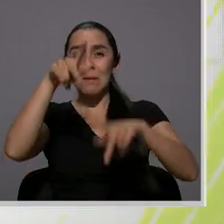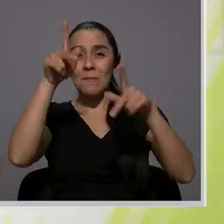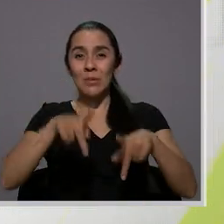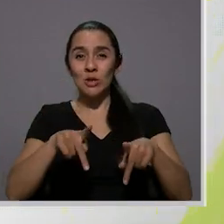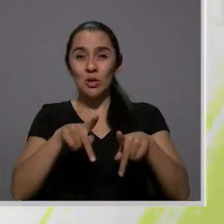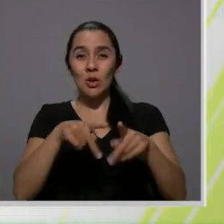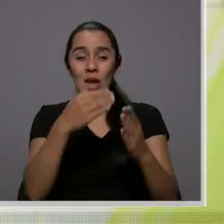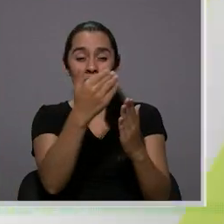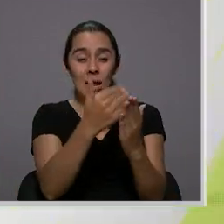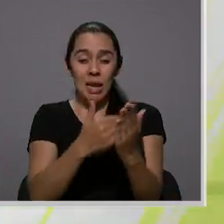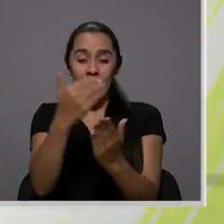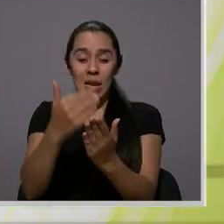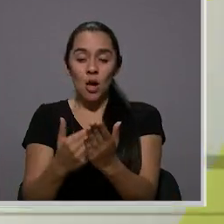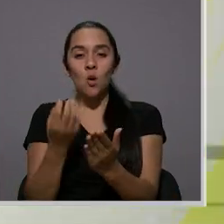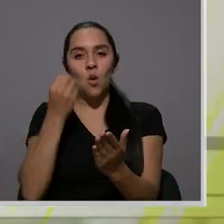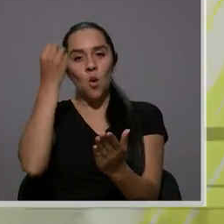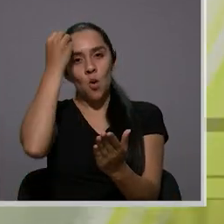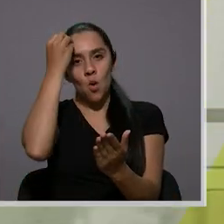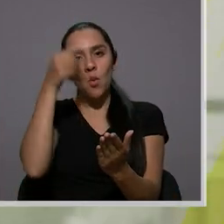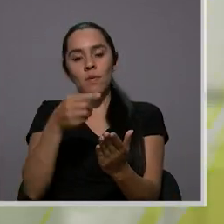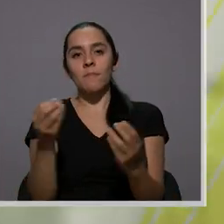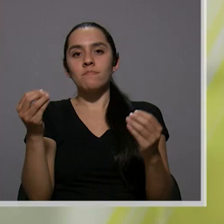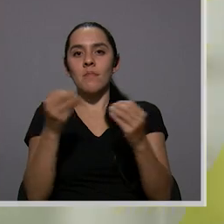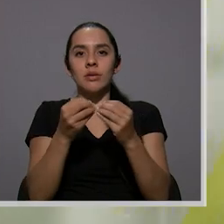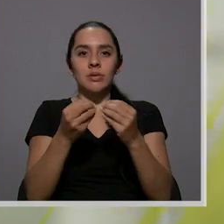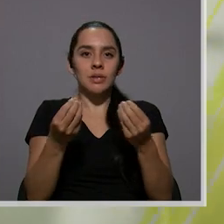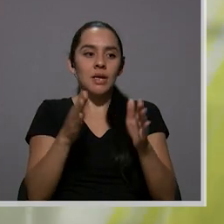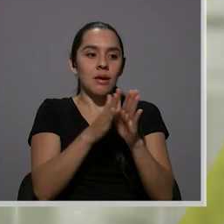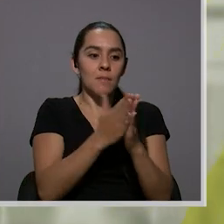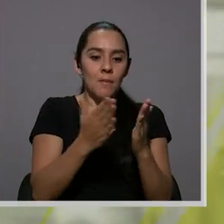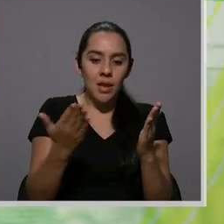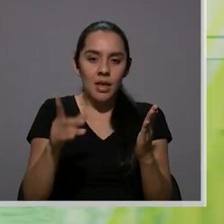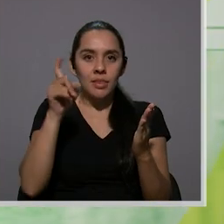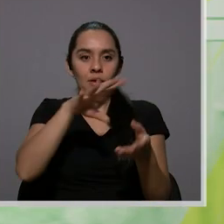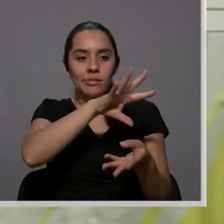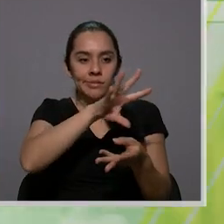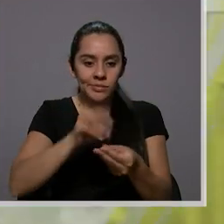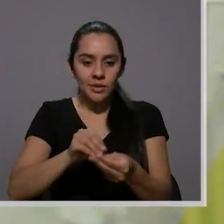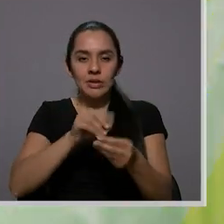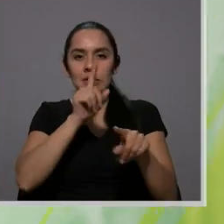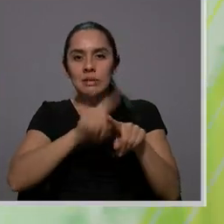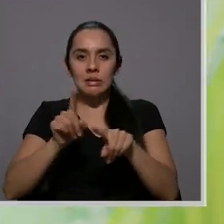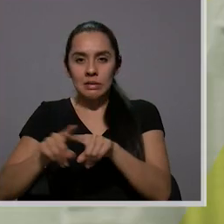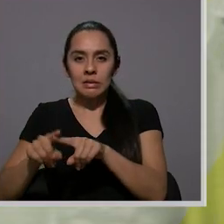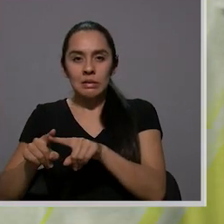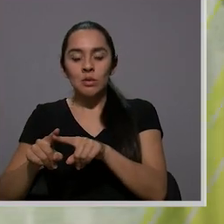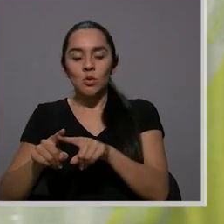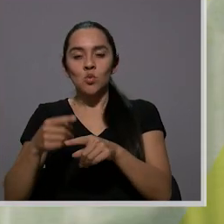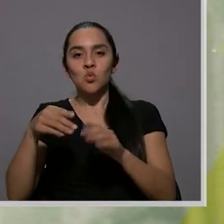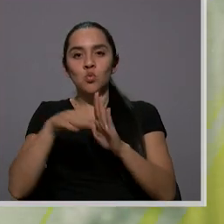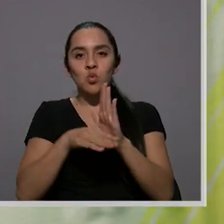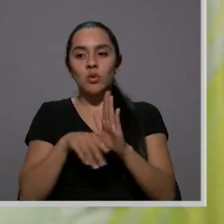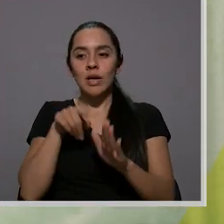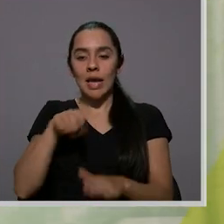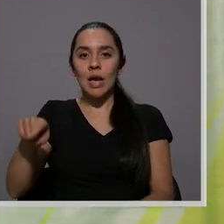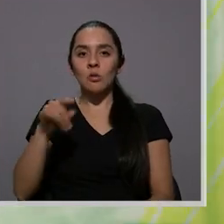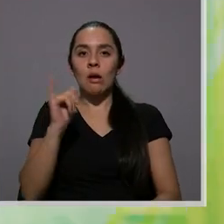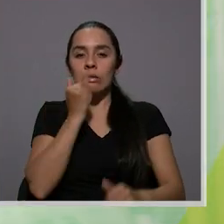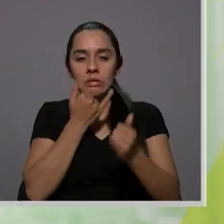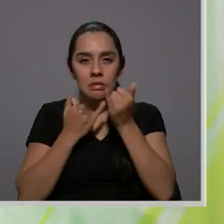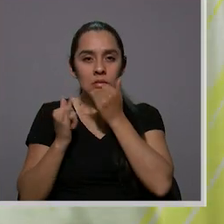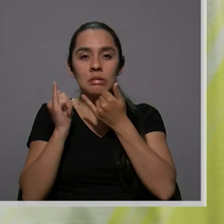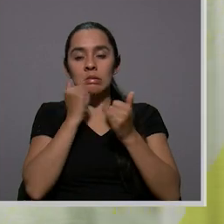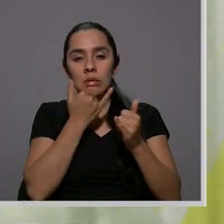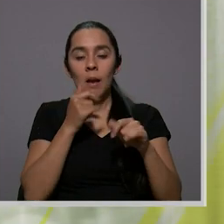personas en una mesa pues obviamente el padrón es más grande hay más papeletas que tienen que contar y demás eh eso les producía muchos